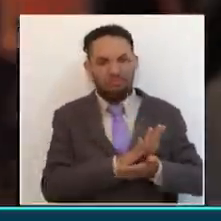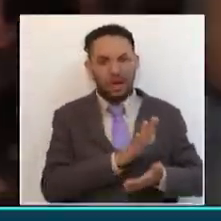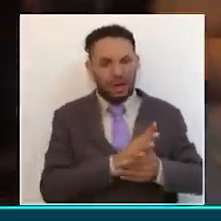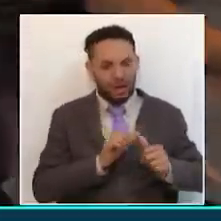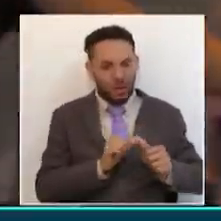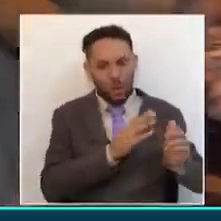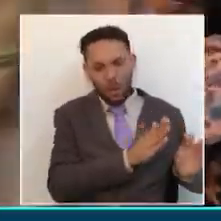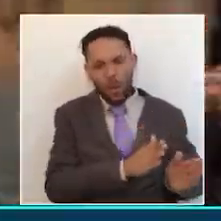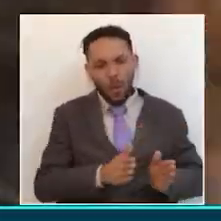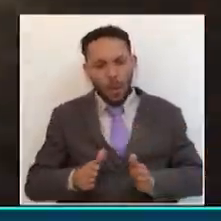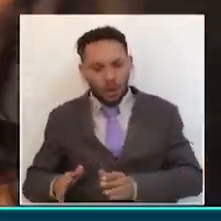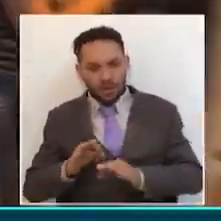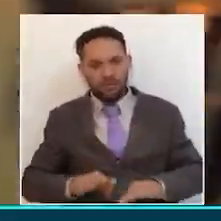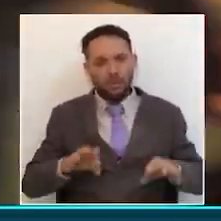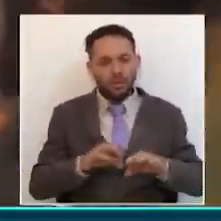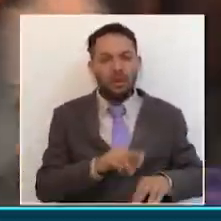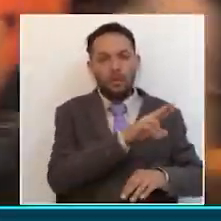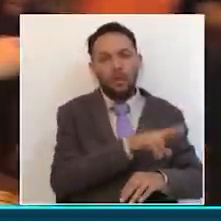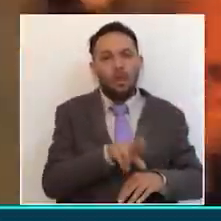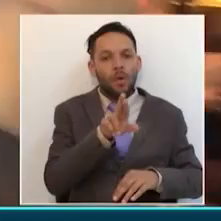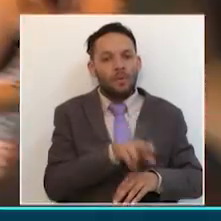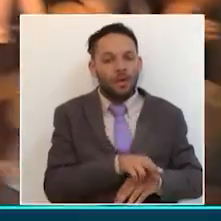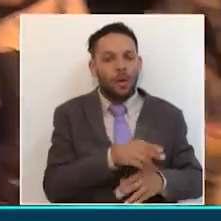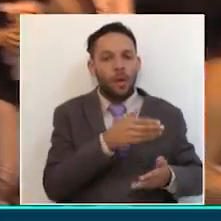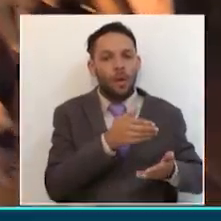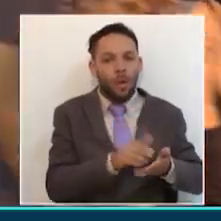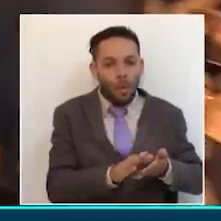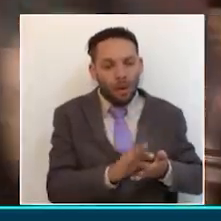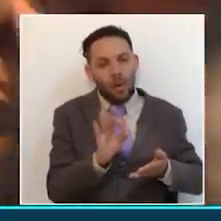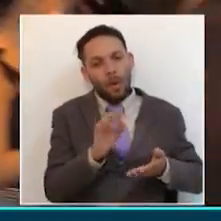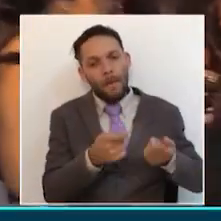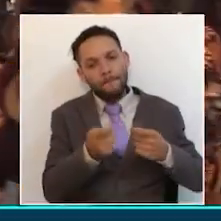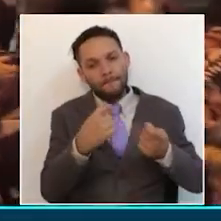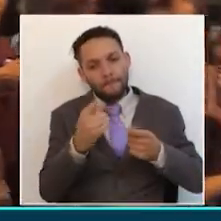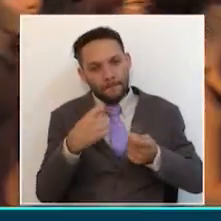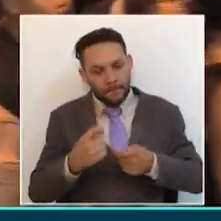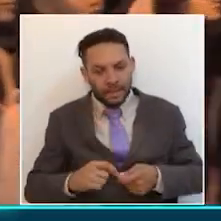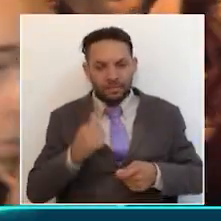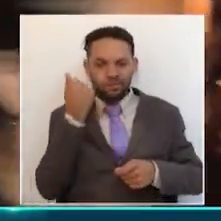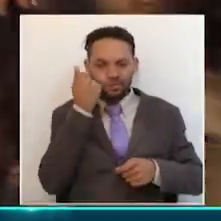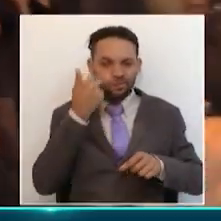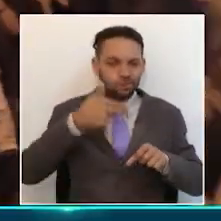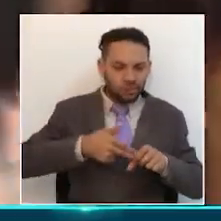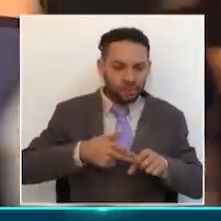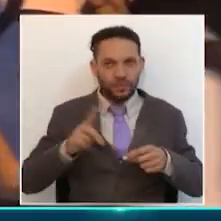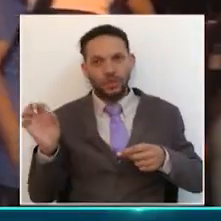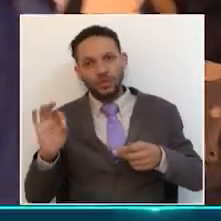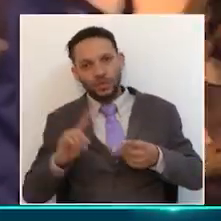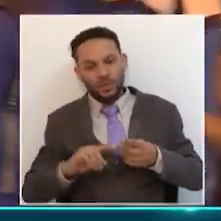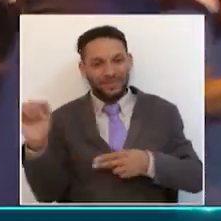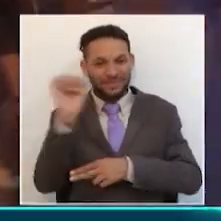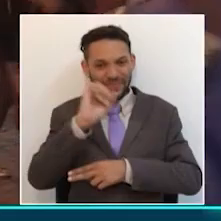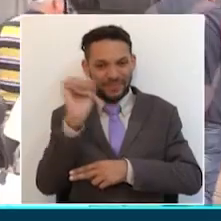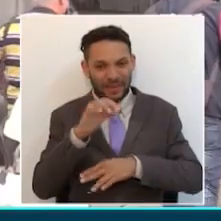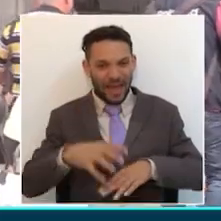el orden, estableciendo prohibición de compra y venta de gasolina en elementos, al igual que transportar escombros